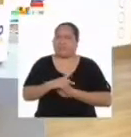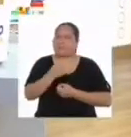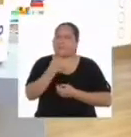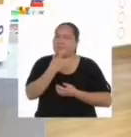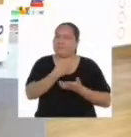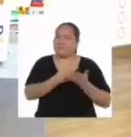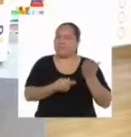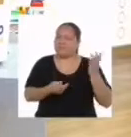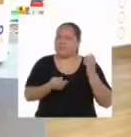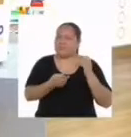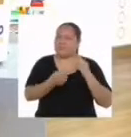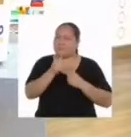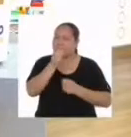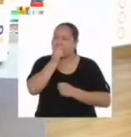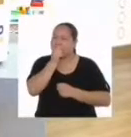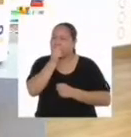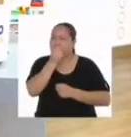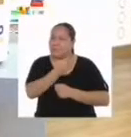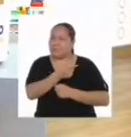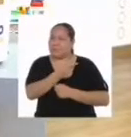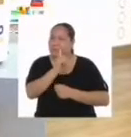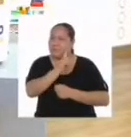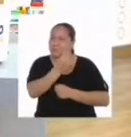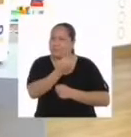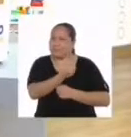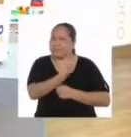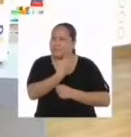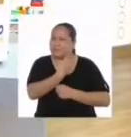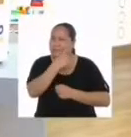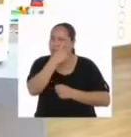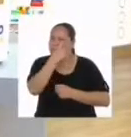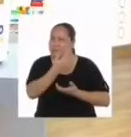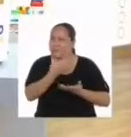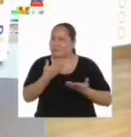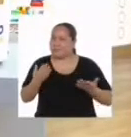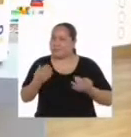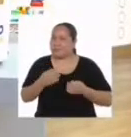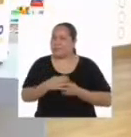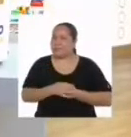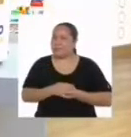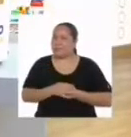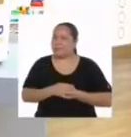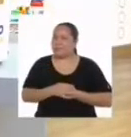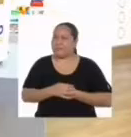me estás escondiendo hoy? Hay algo que no me estás diciendo.